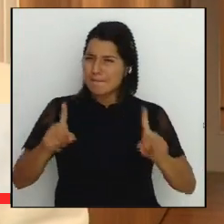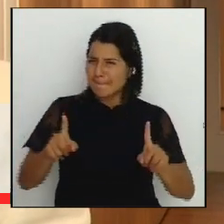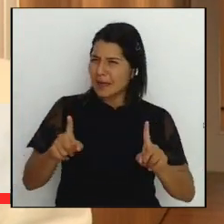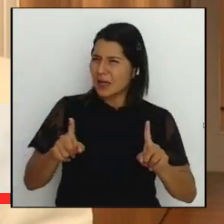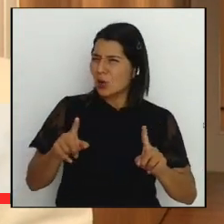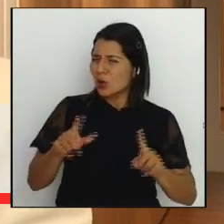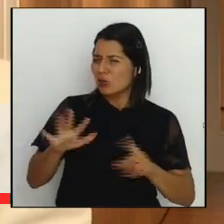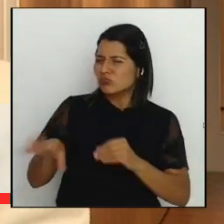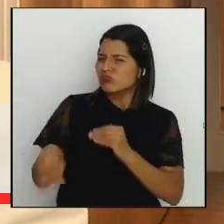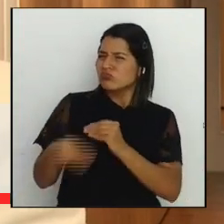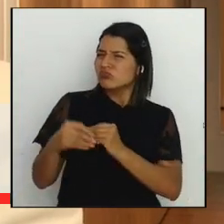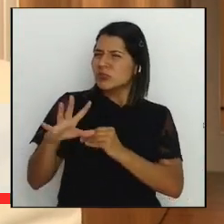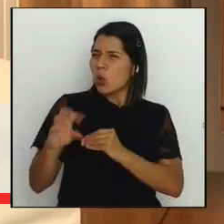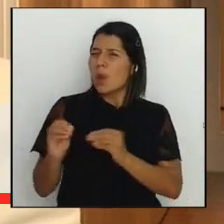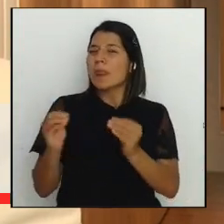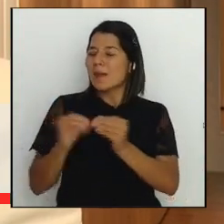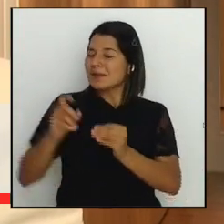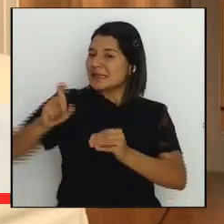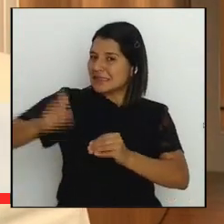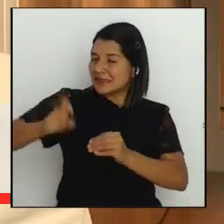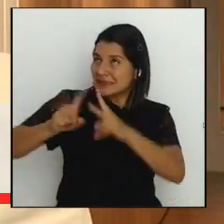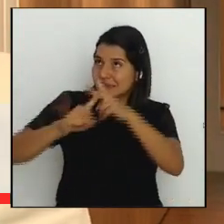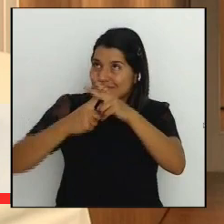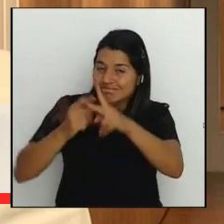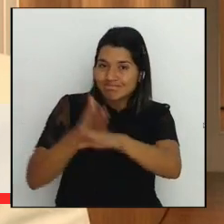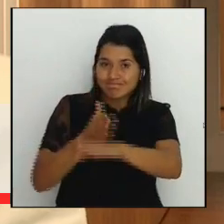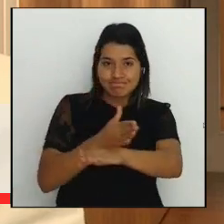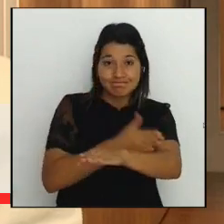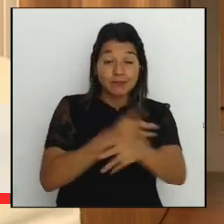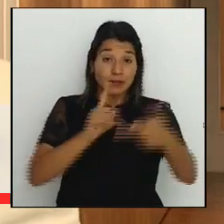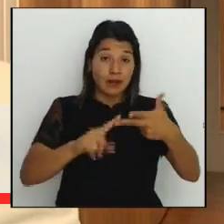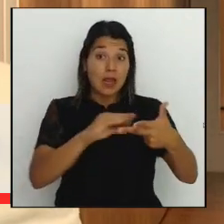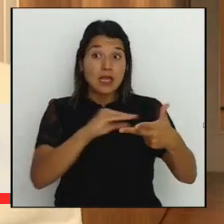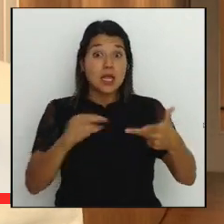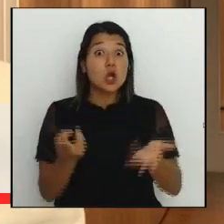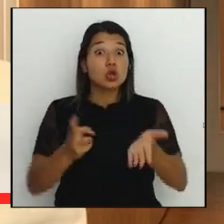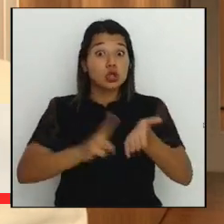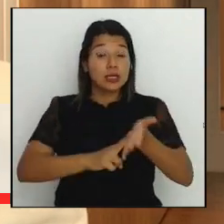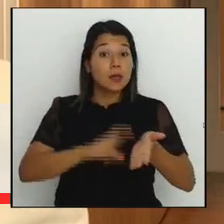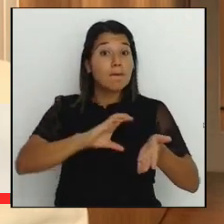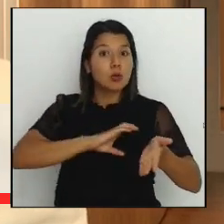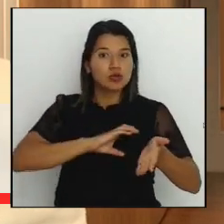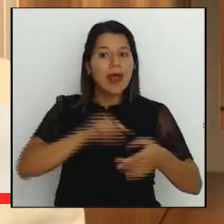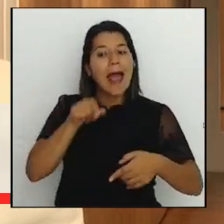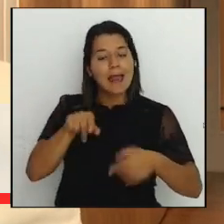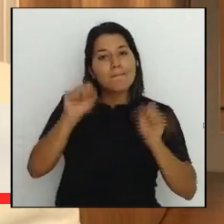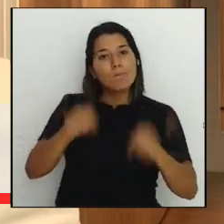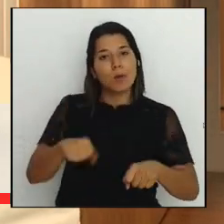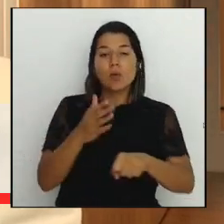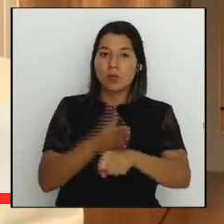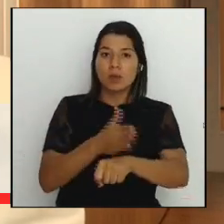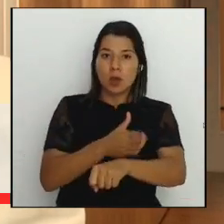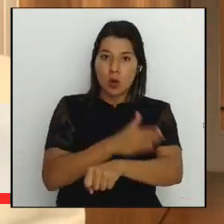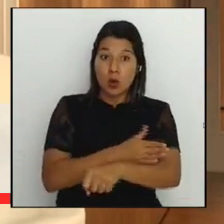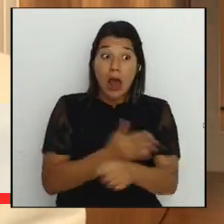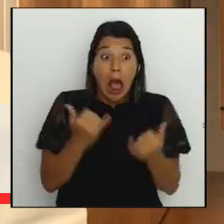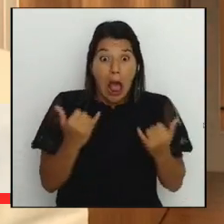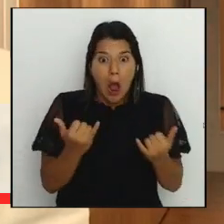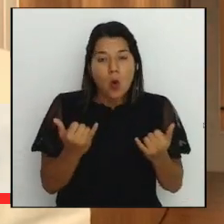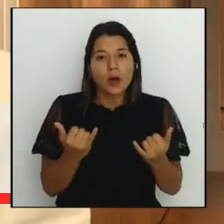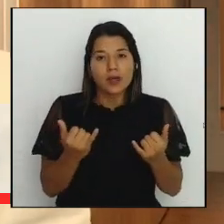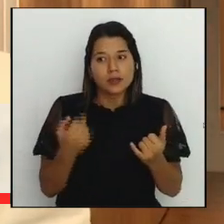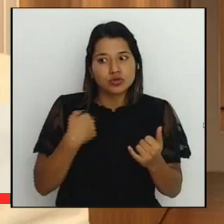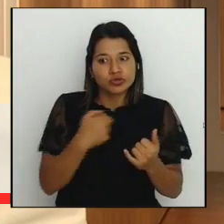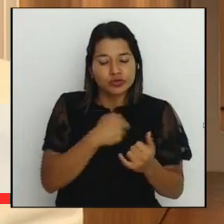Y en el campo del recurso humano, también ahí hay un escenario de mejora que estamos en este momento trabajando. Ahí no